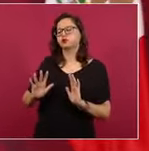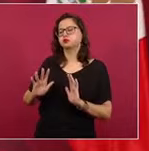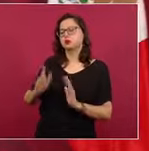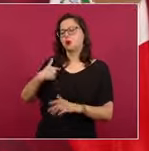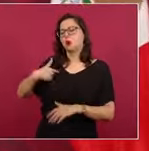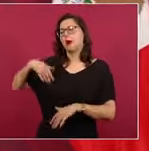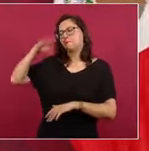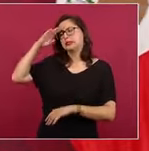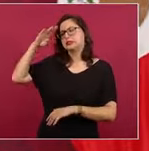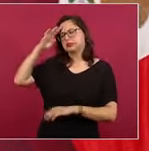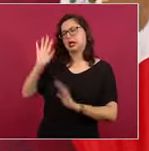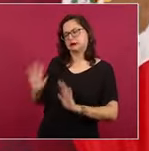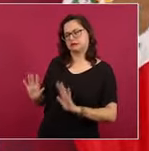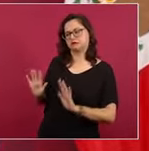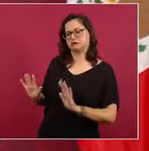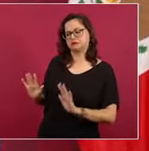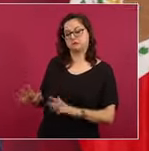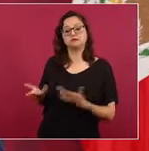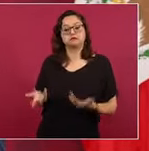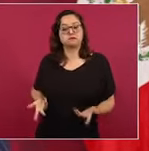Marcelo Ebrard